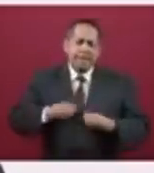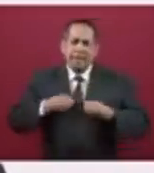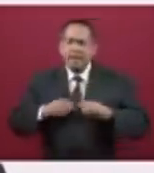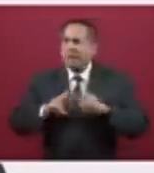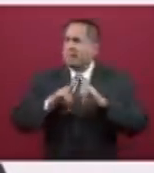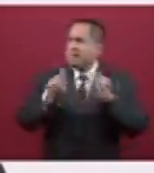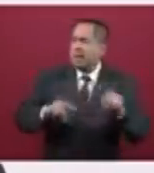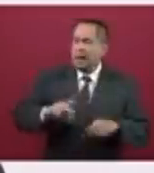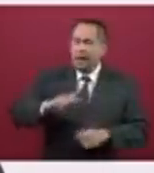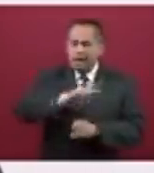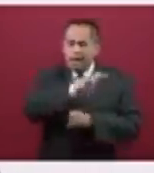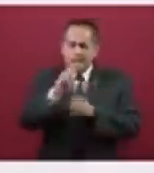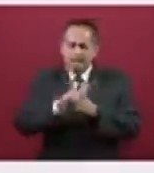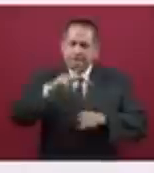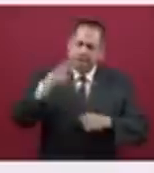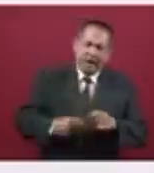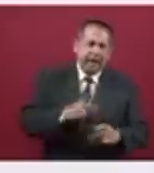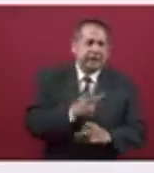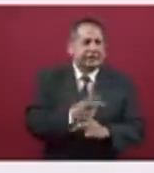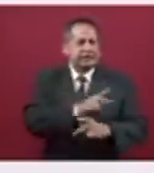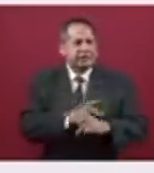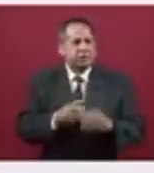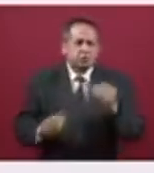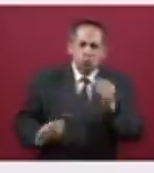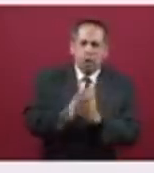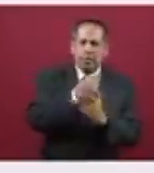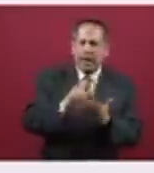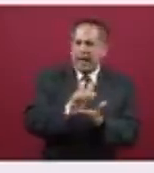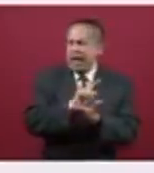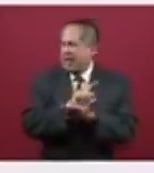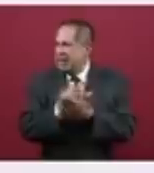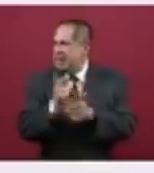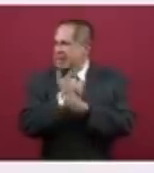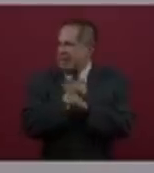patria nueva. Con información de Verónica Torres Lizama, Notimex.